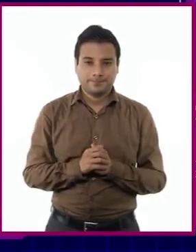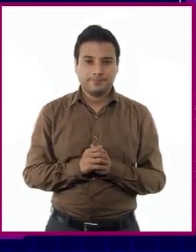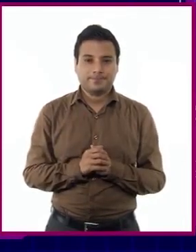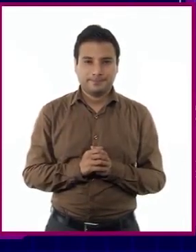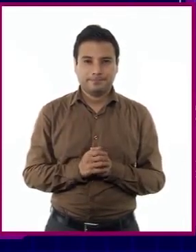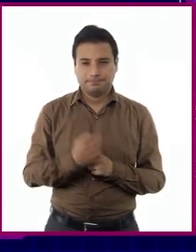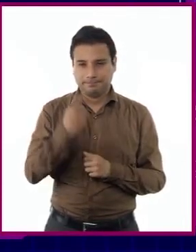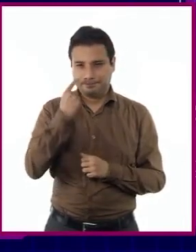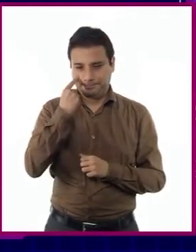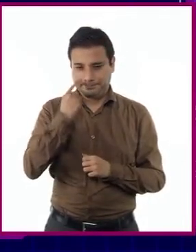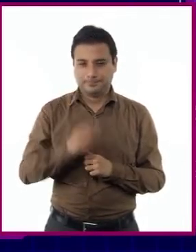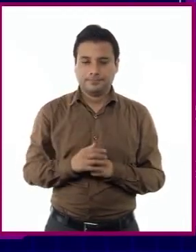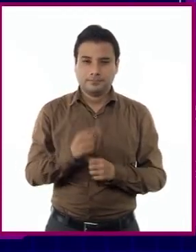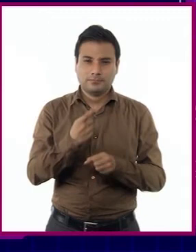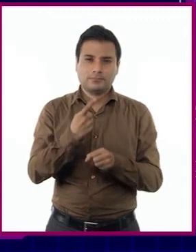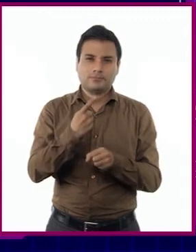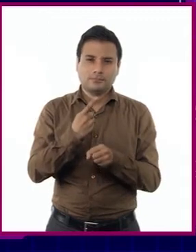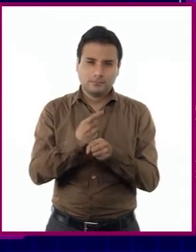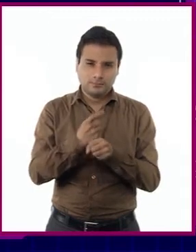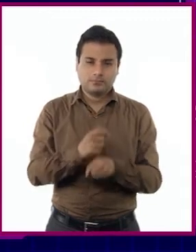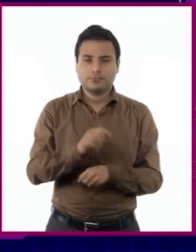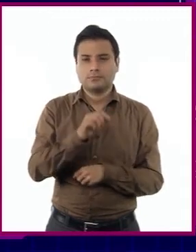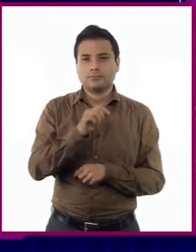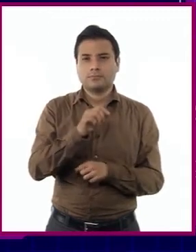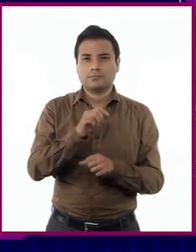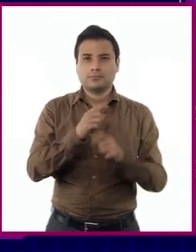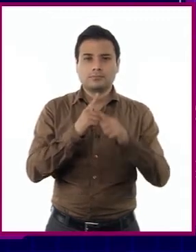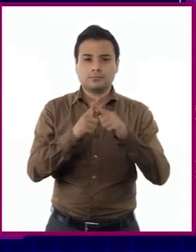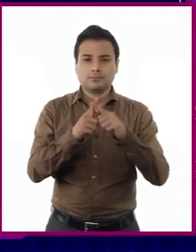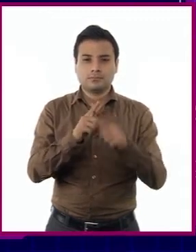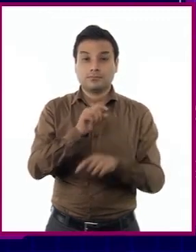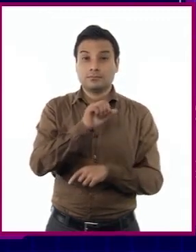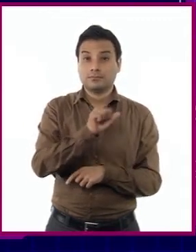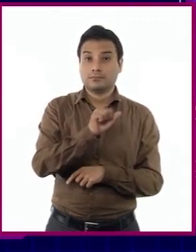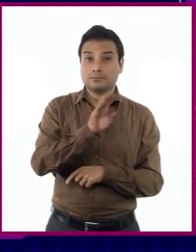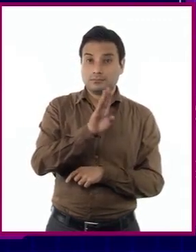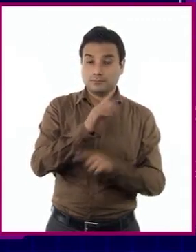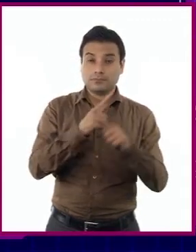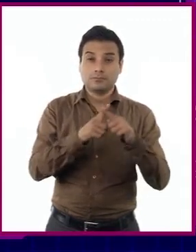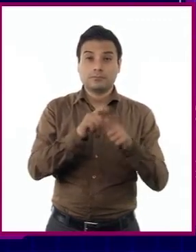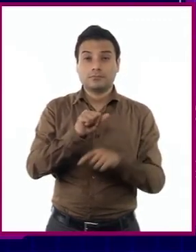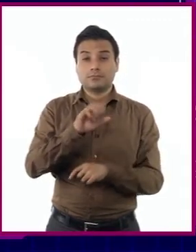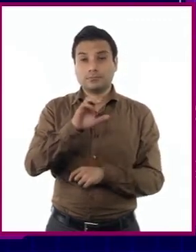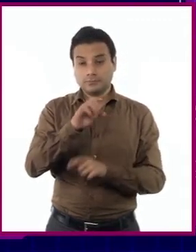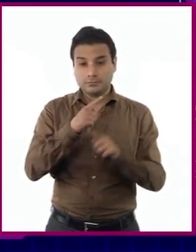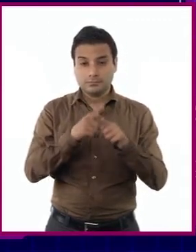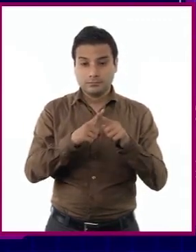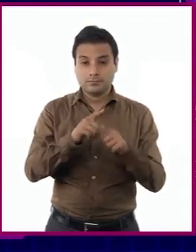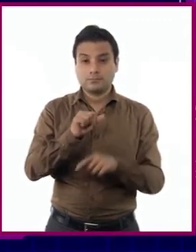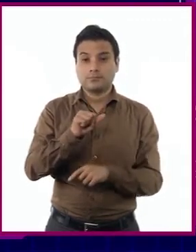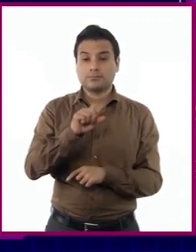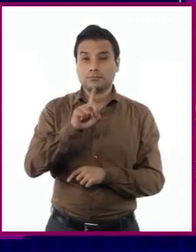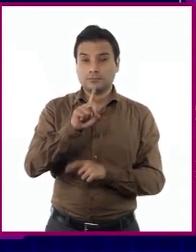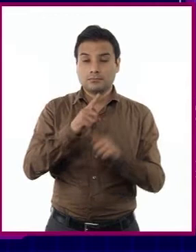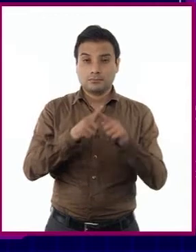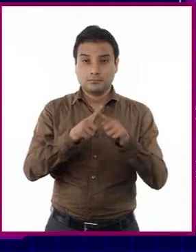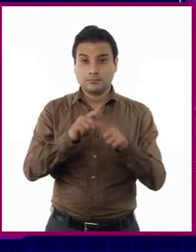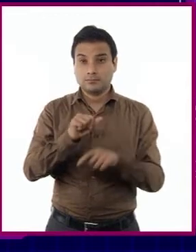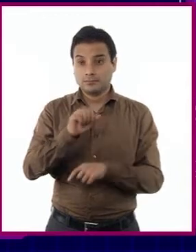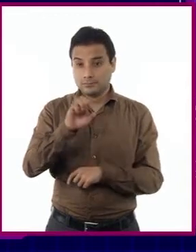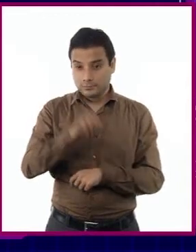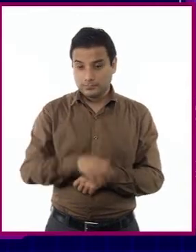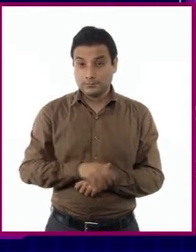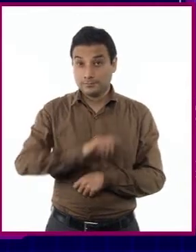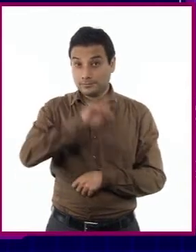multiplicar primero a por b a porsche a por de a por él y